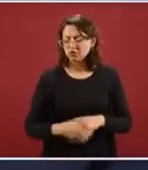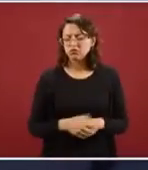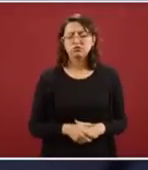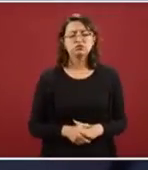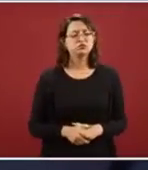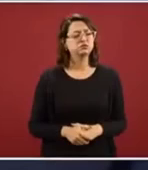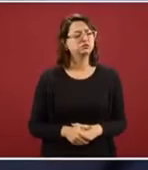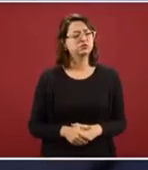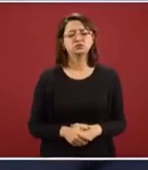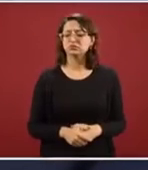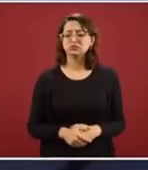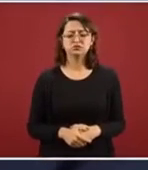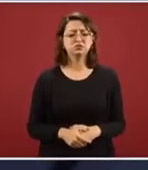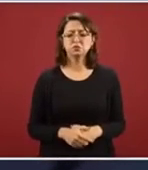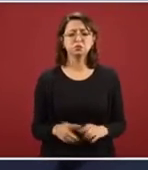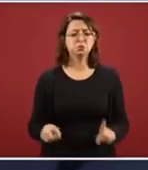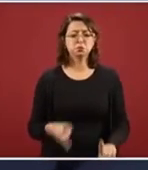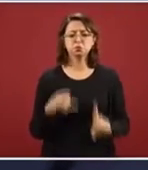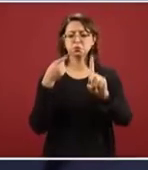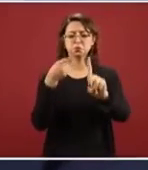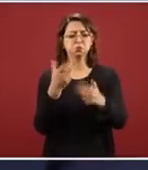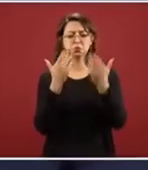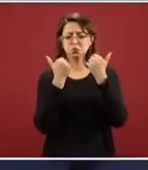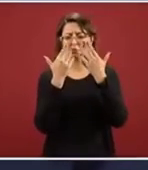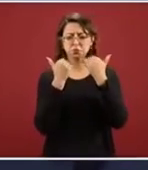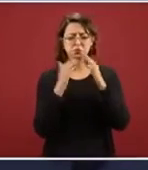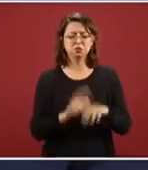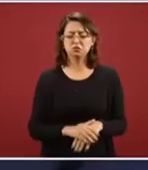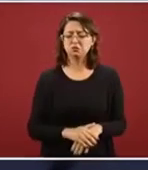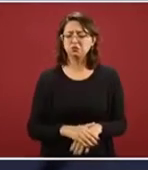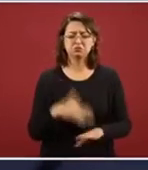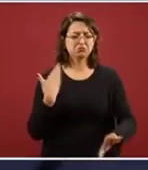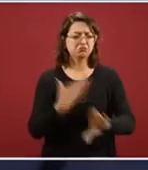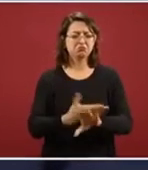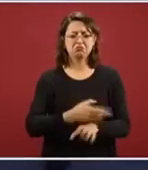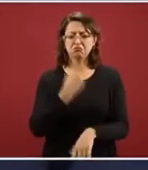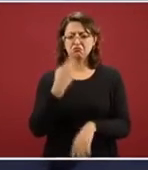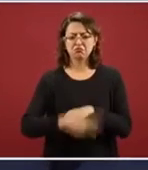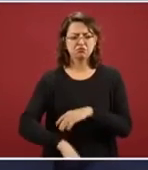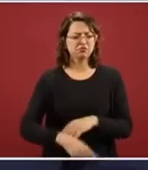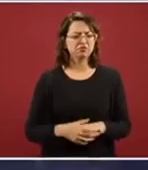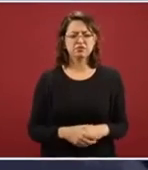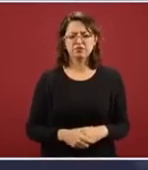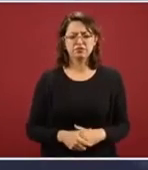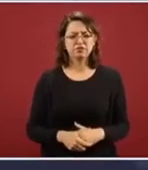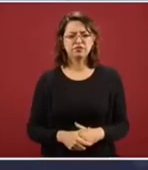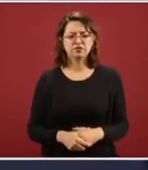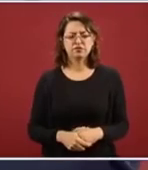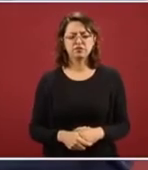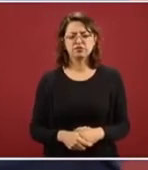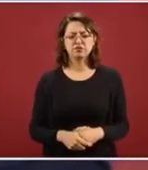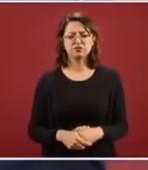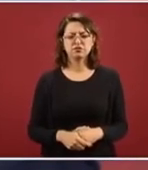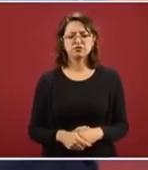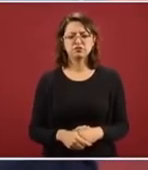No es ese el propósito, es que